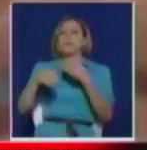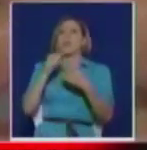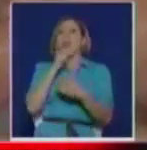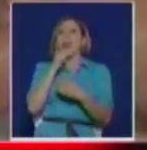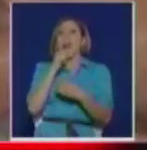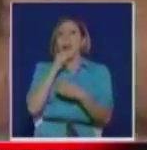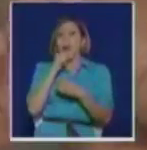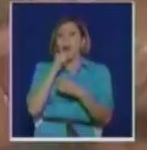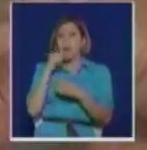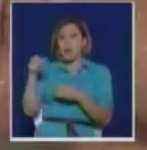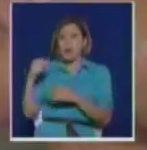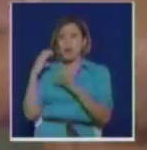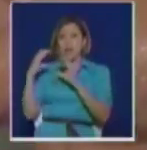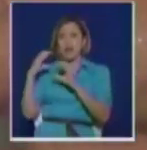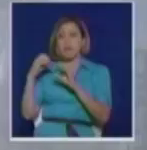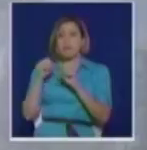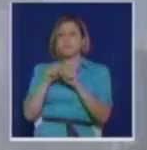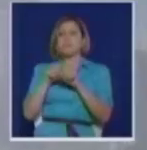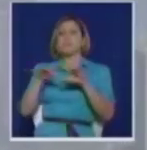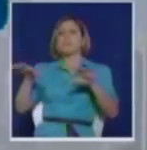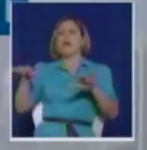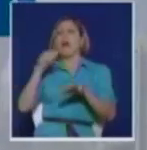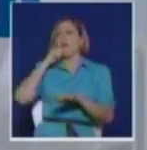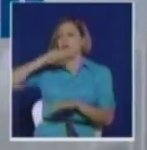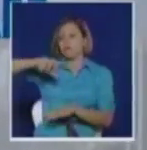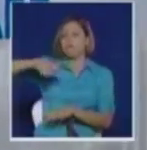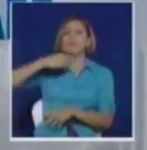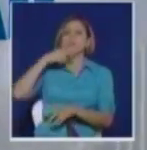abastece al 75% de los caleños.